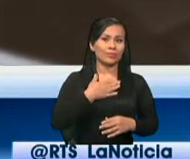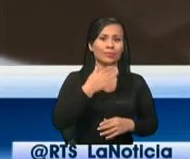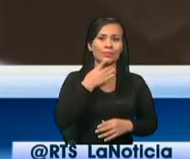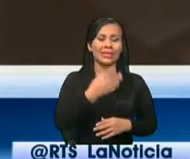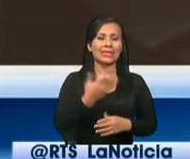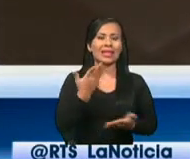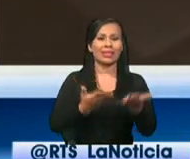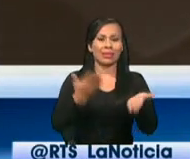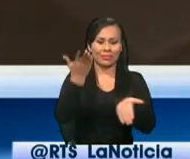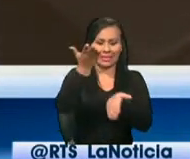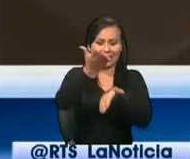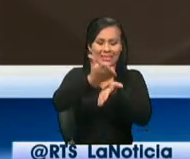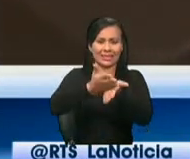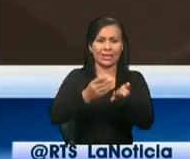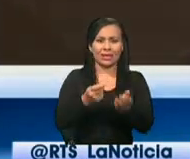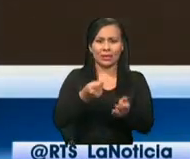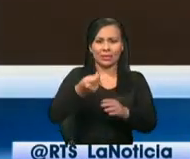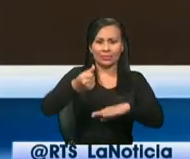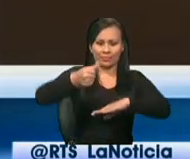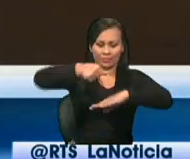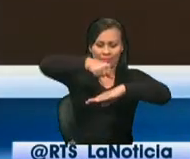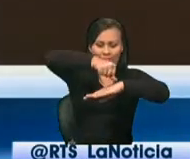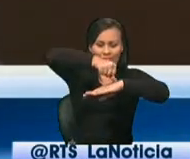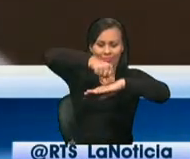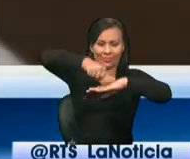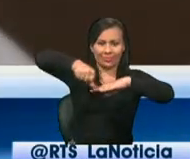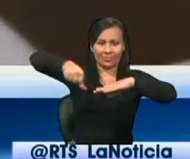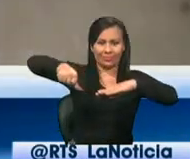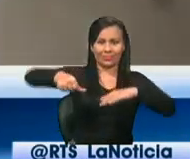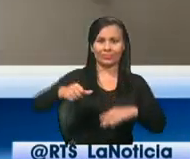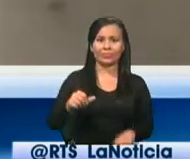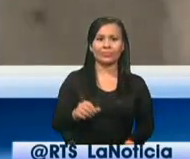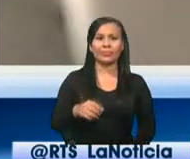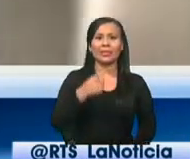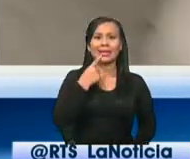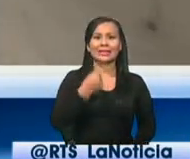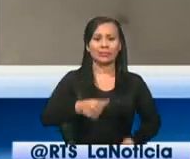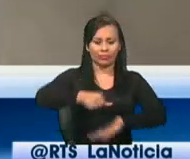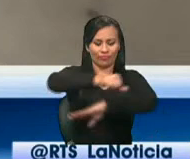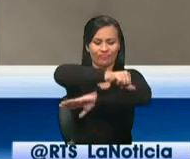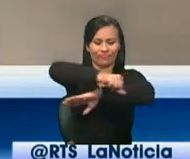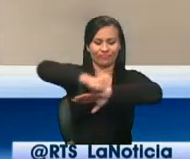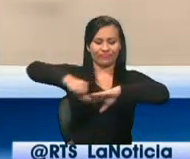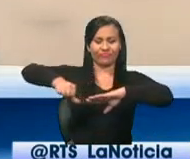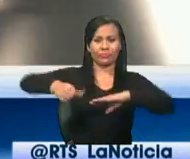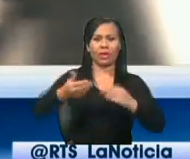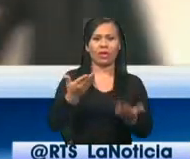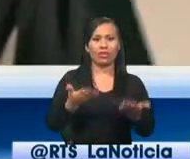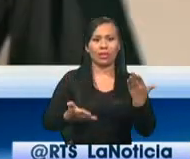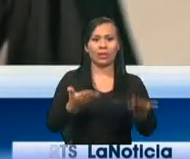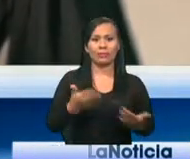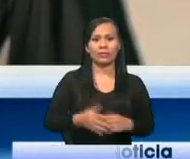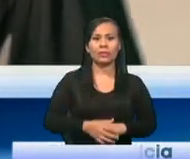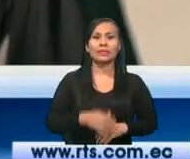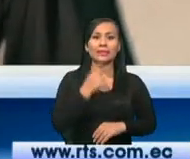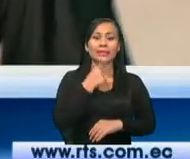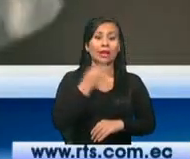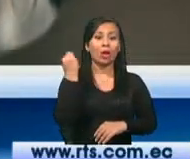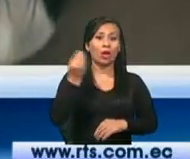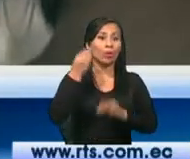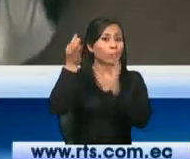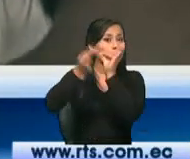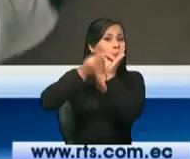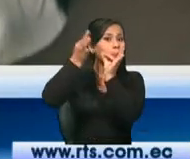es un estilete, porque como es un corte limpio y profundo, puede ser de un estilete. A la joven le